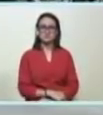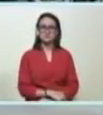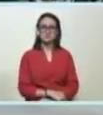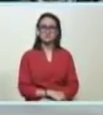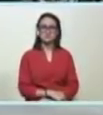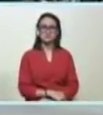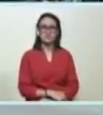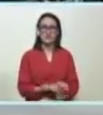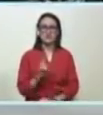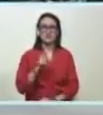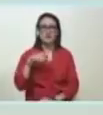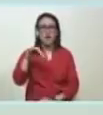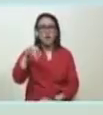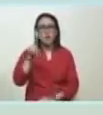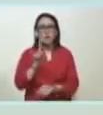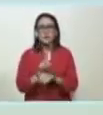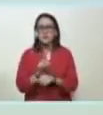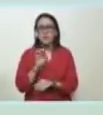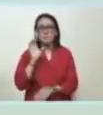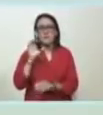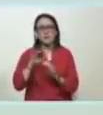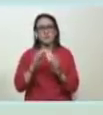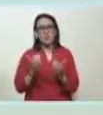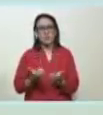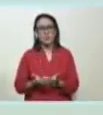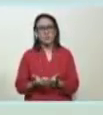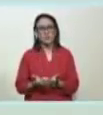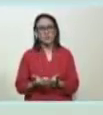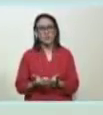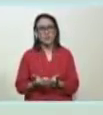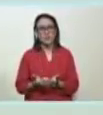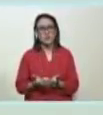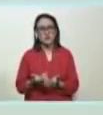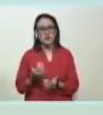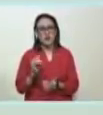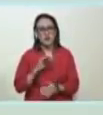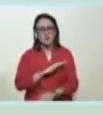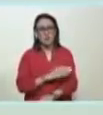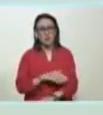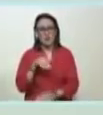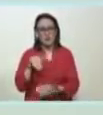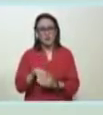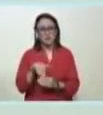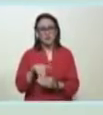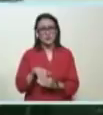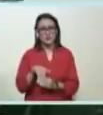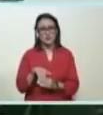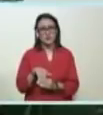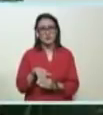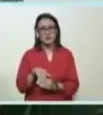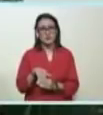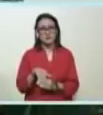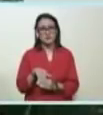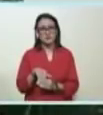Venezuela es el único país del mundo, ¿verdad?, que tiene un poder electoral.